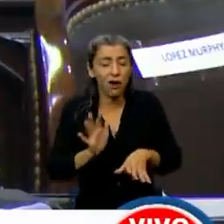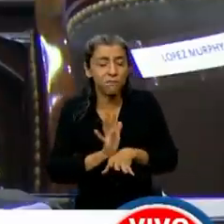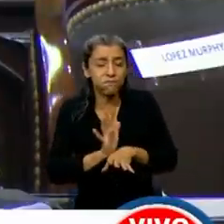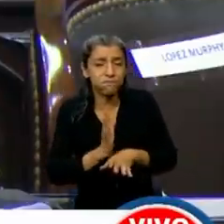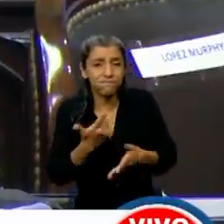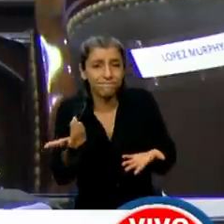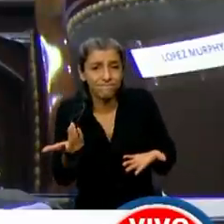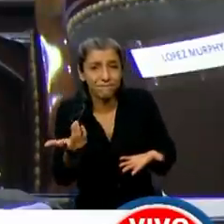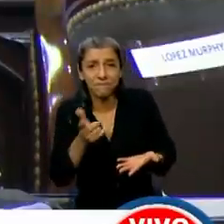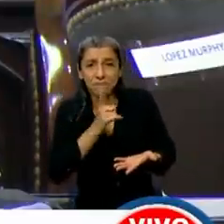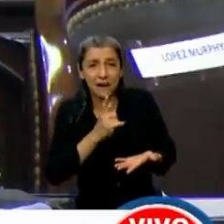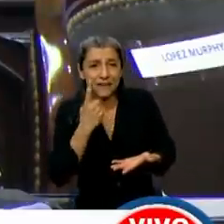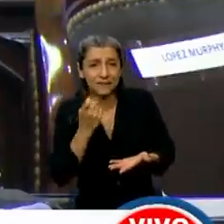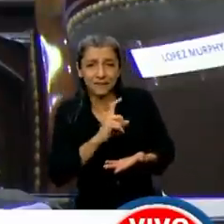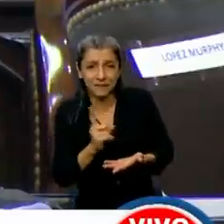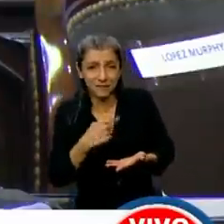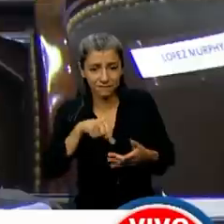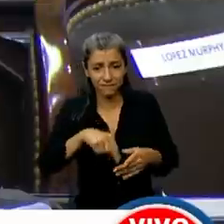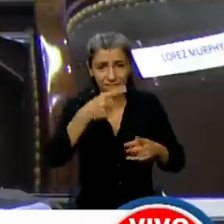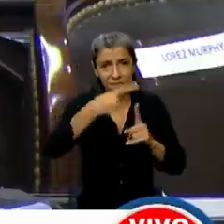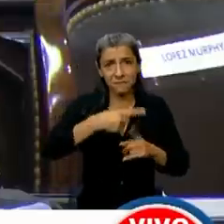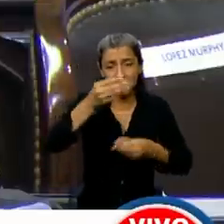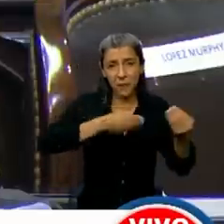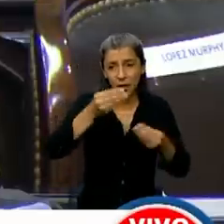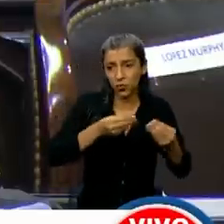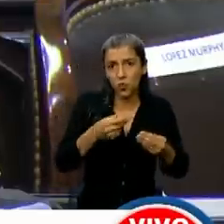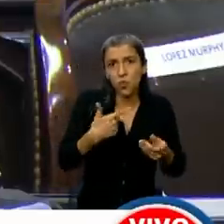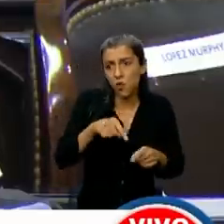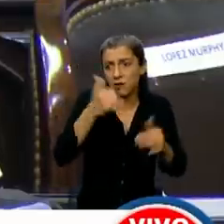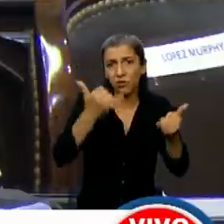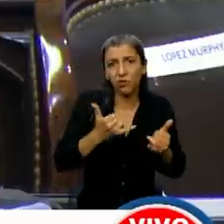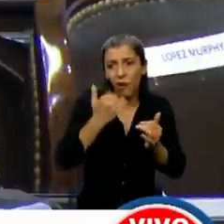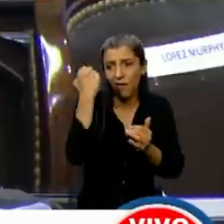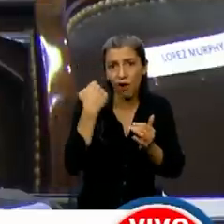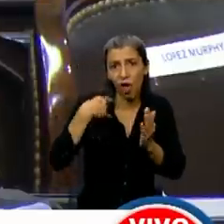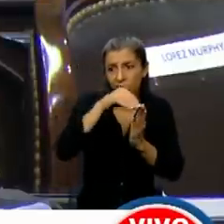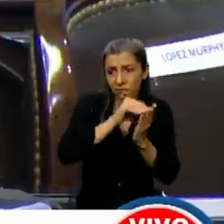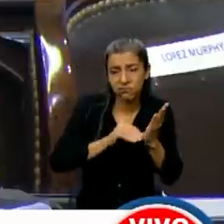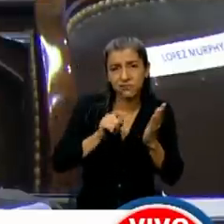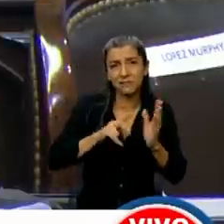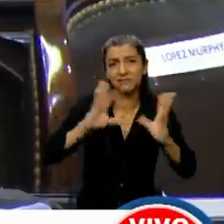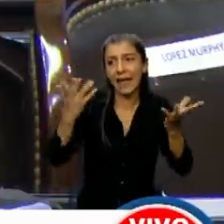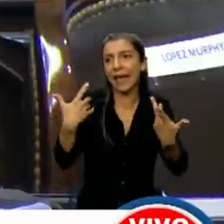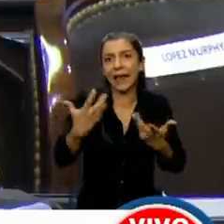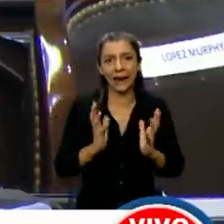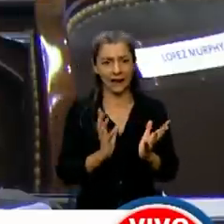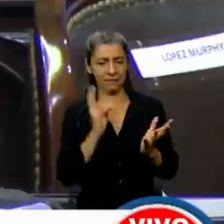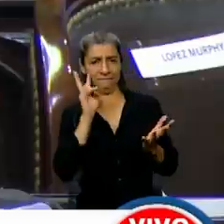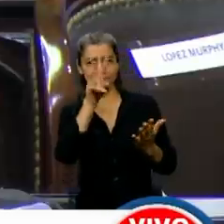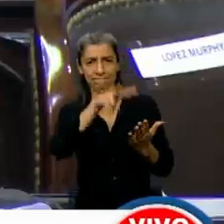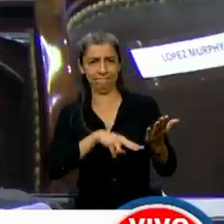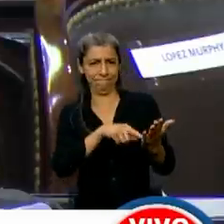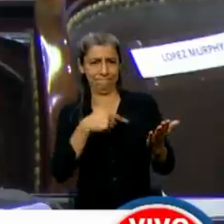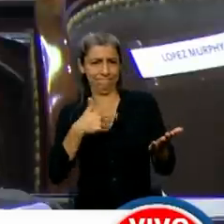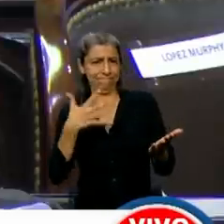presupuesto donde las variables macroeconómicas claramente nos hablan de algo que que uno sabe que es